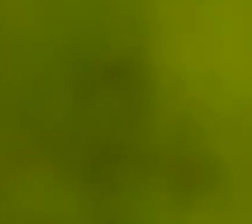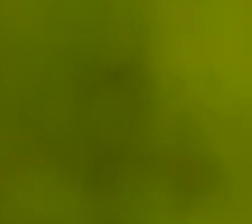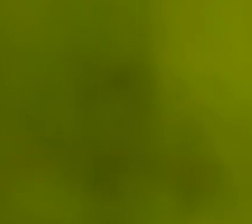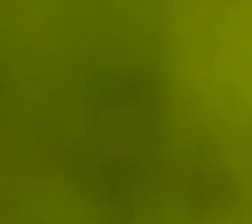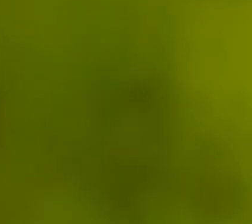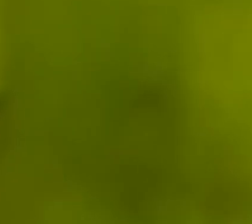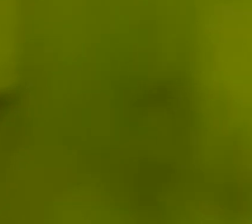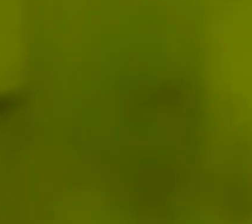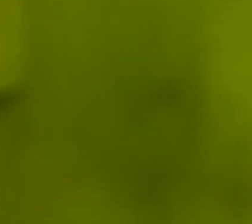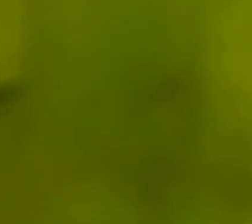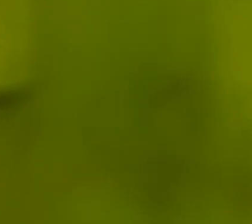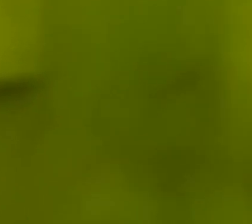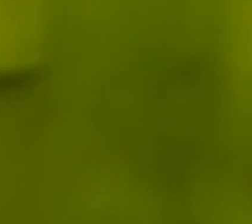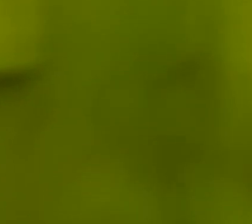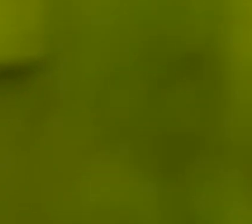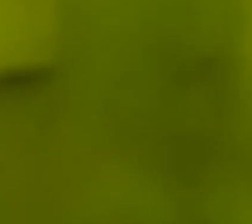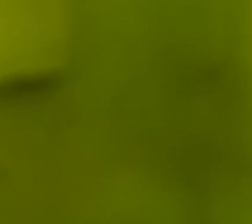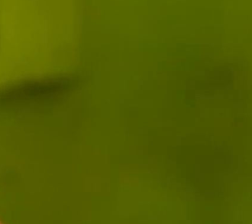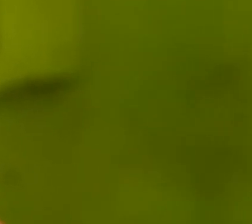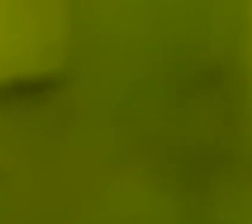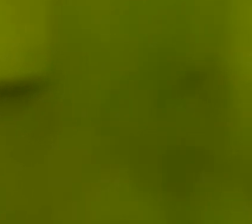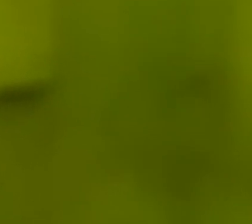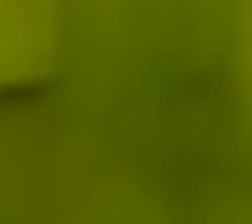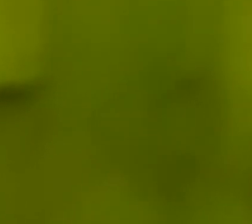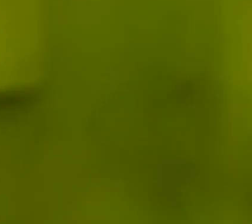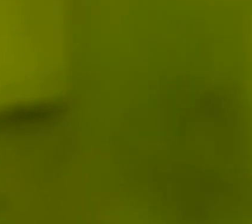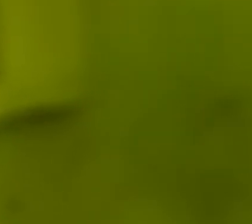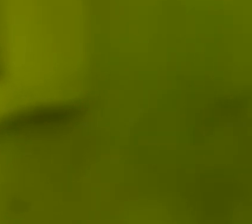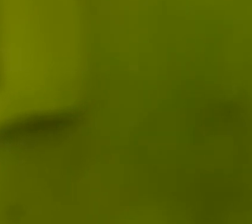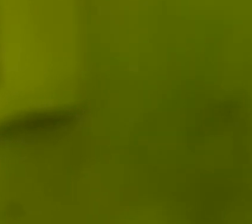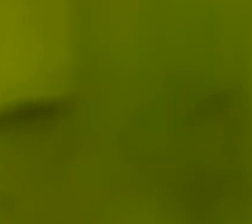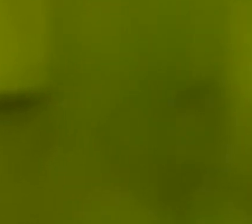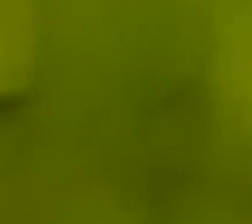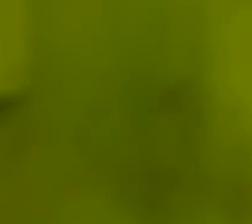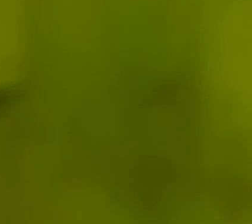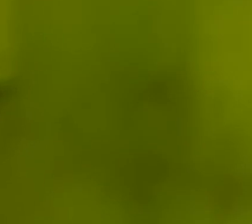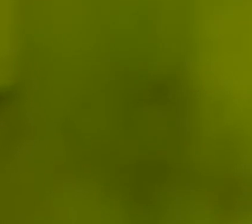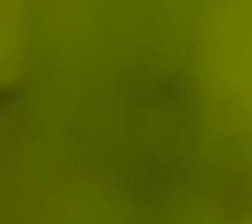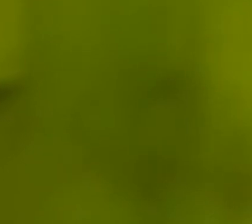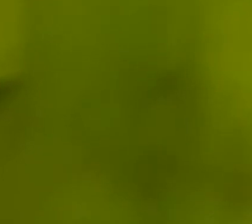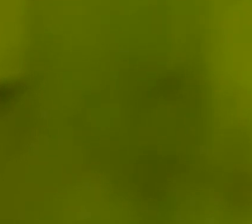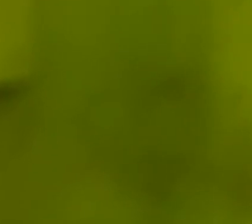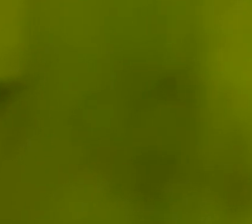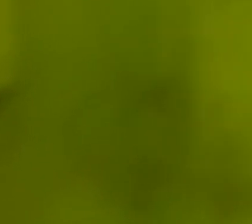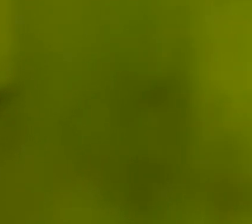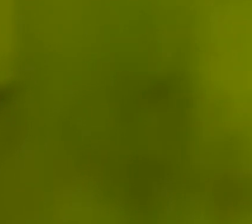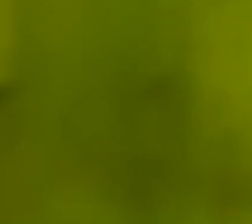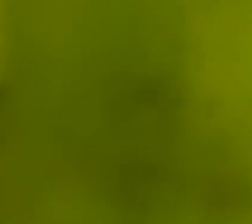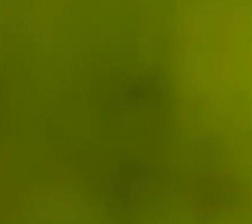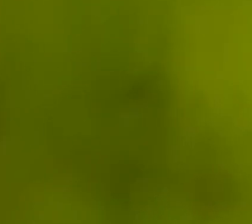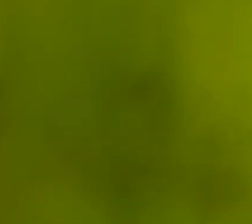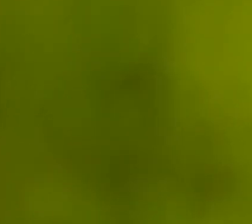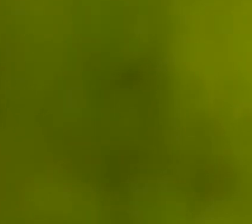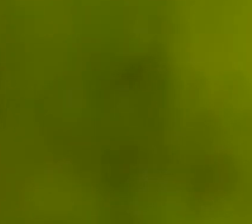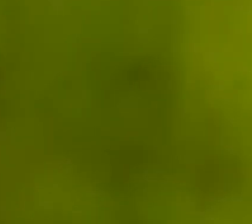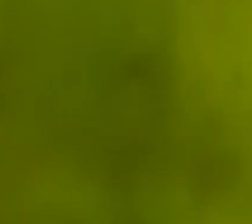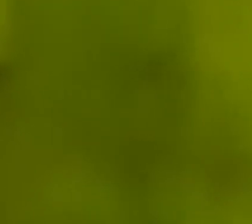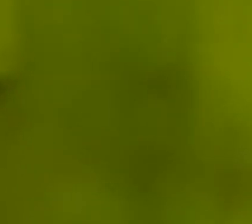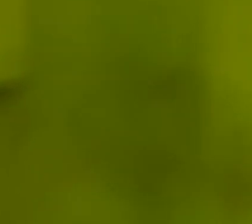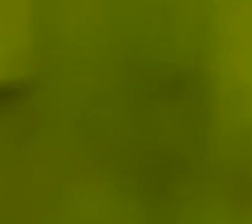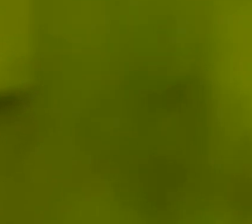su persona no se miraba nada de eso. ¿Nada de qué? Nada